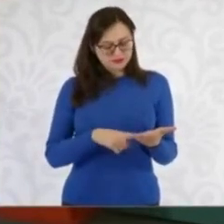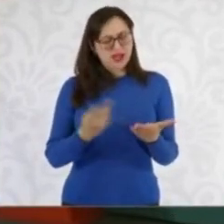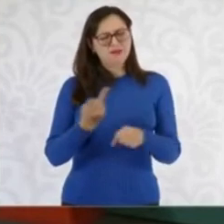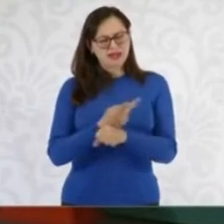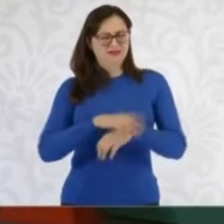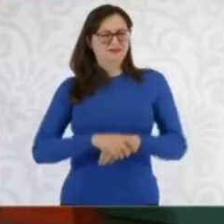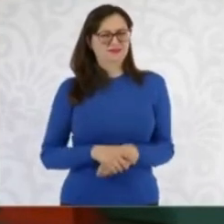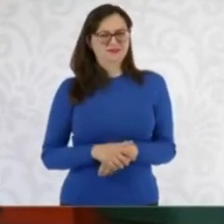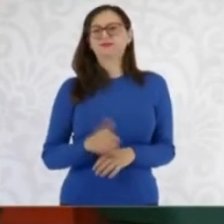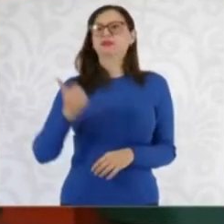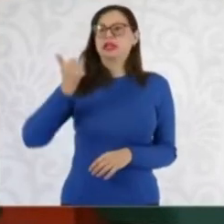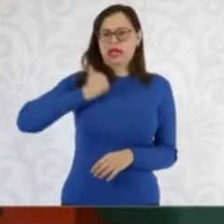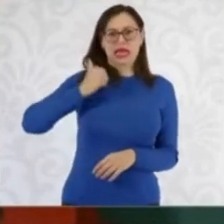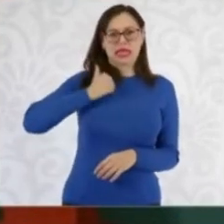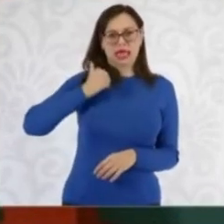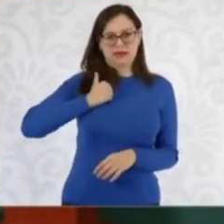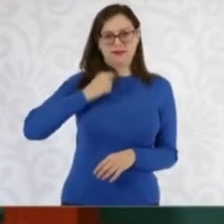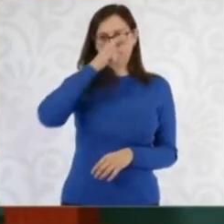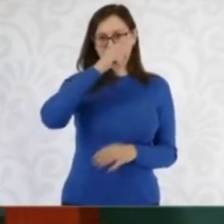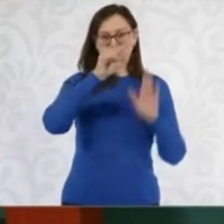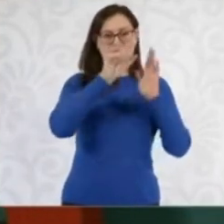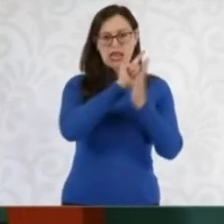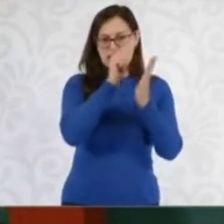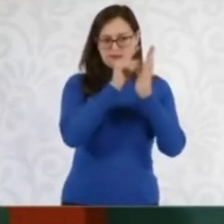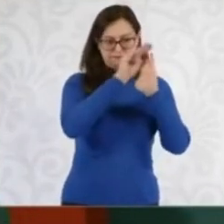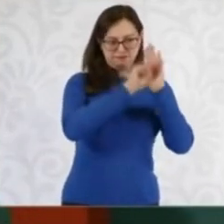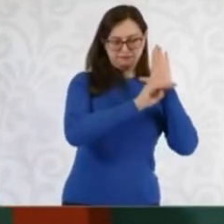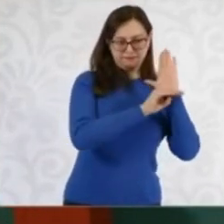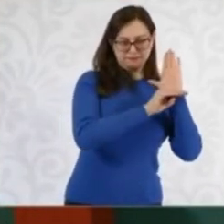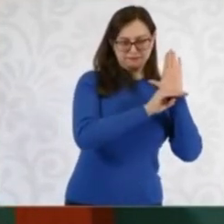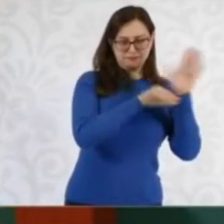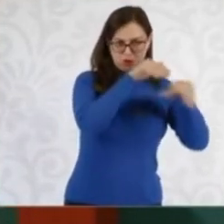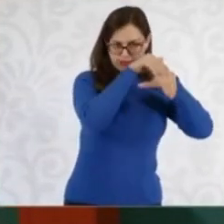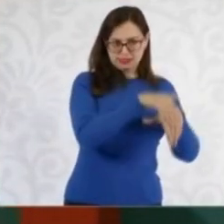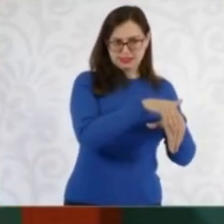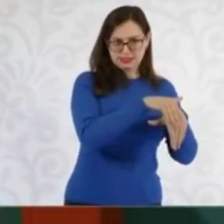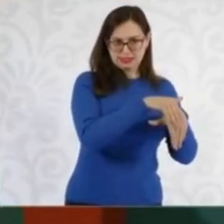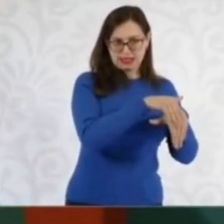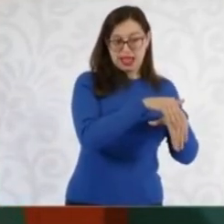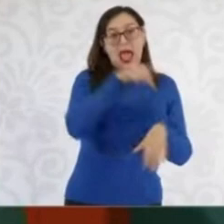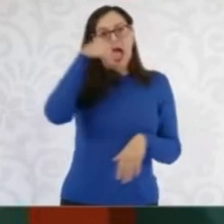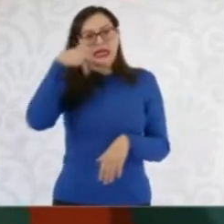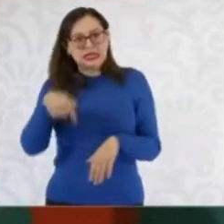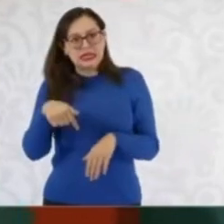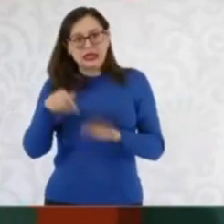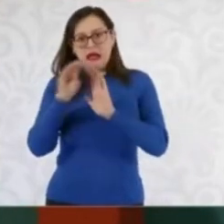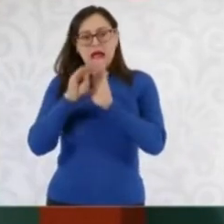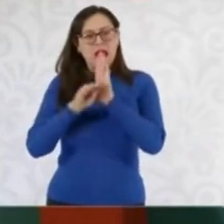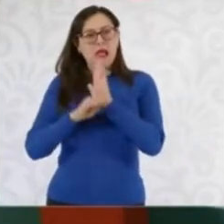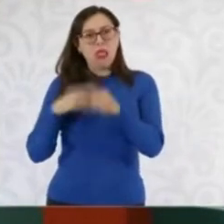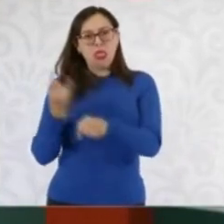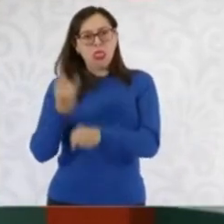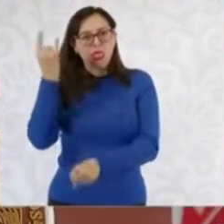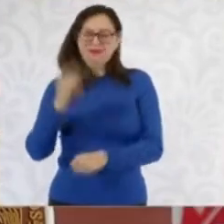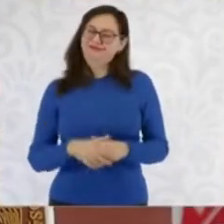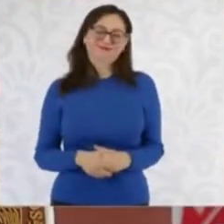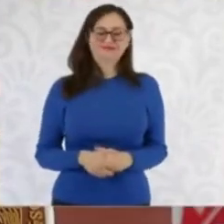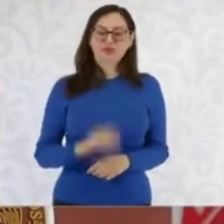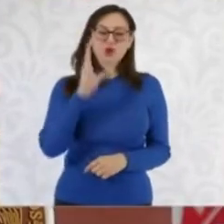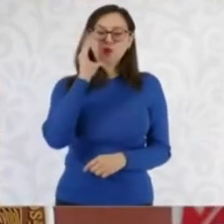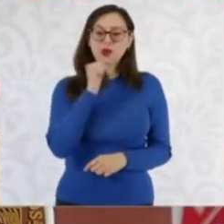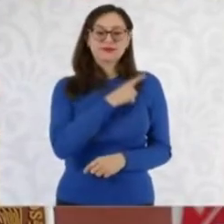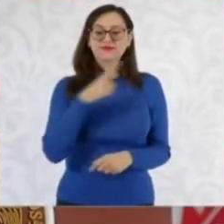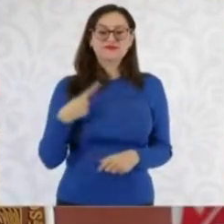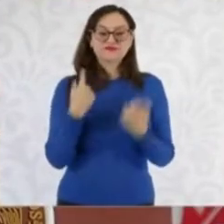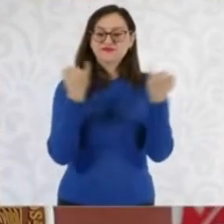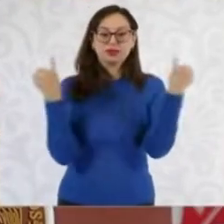normas por empresas canadienses y en Canadá se apliquen otras. Entonces está ya revisando el caso del secretario del Trabajo y en particular sobre